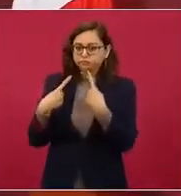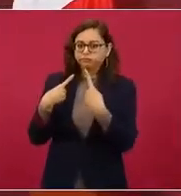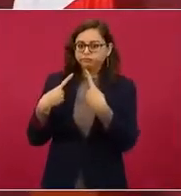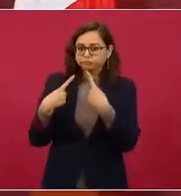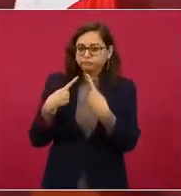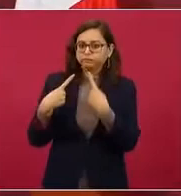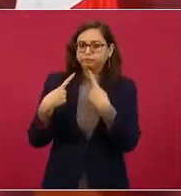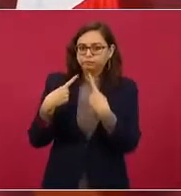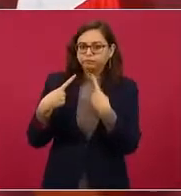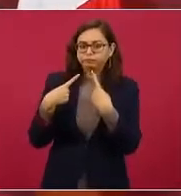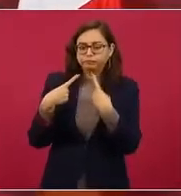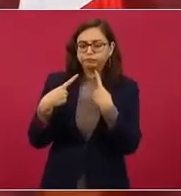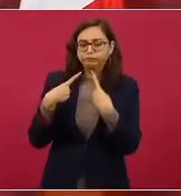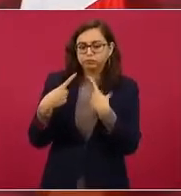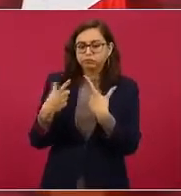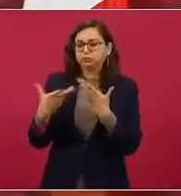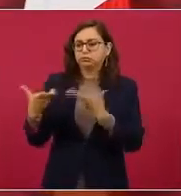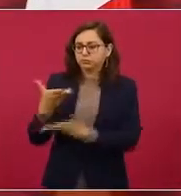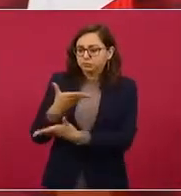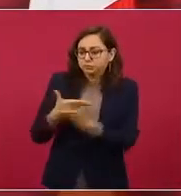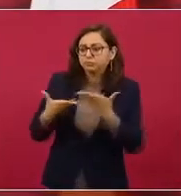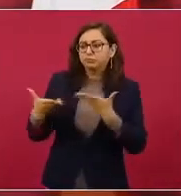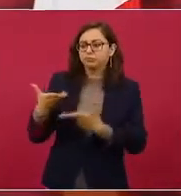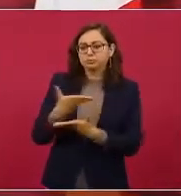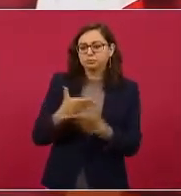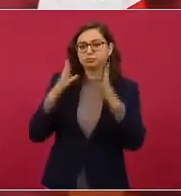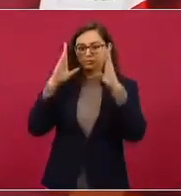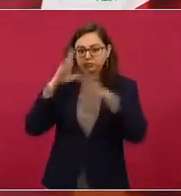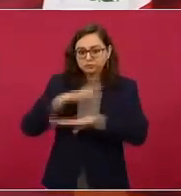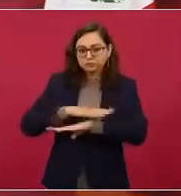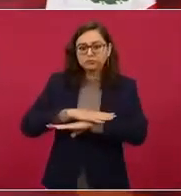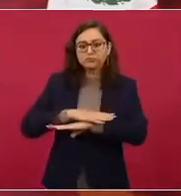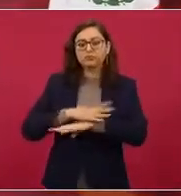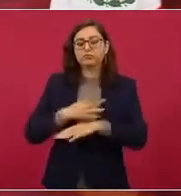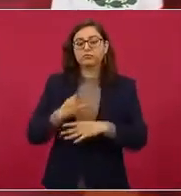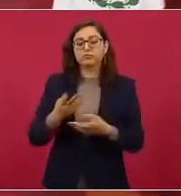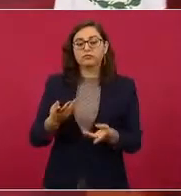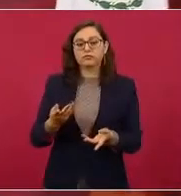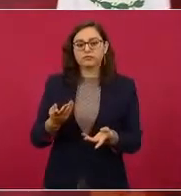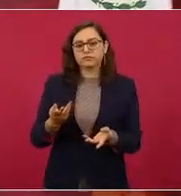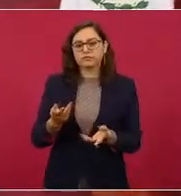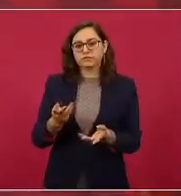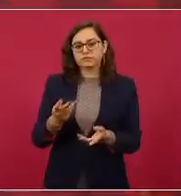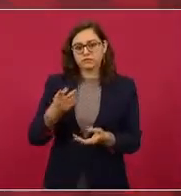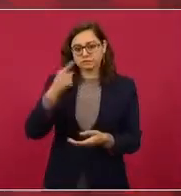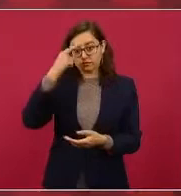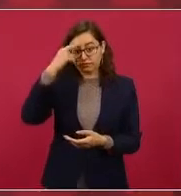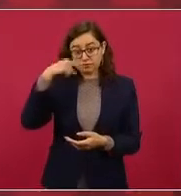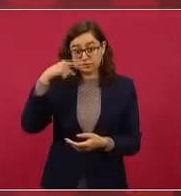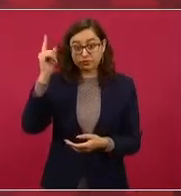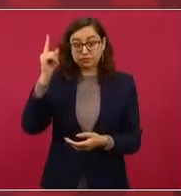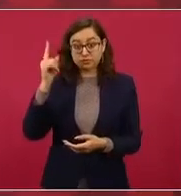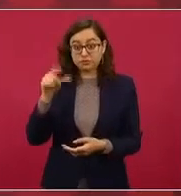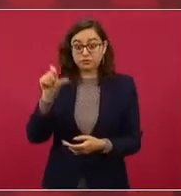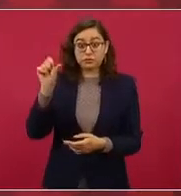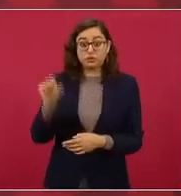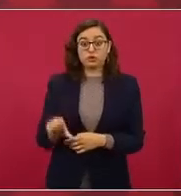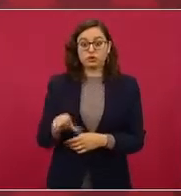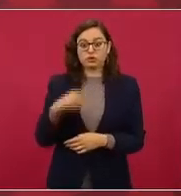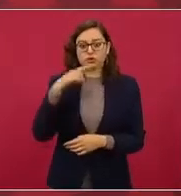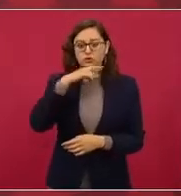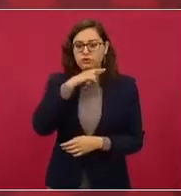dialogando, conciliando. No ha sido así fácil,